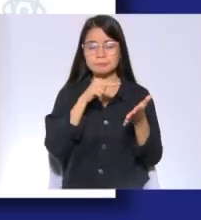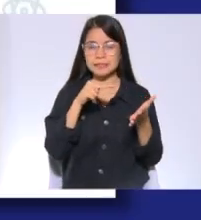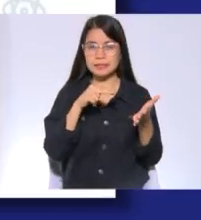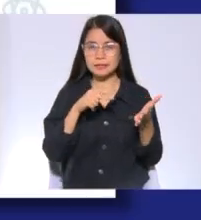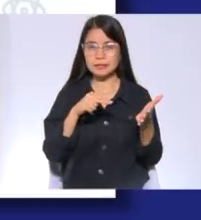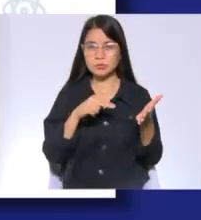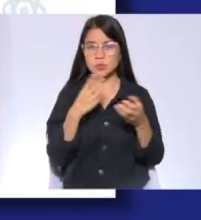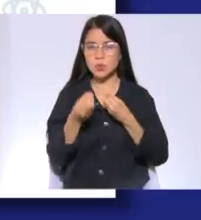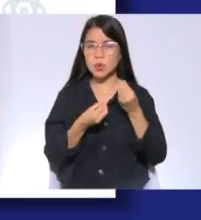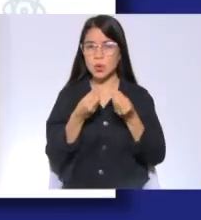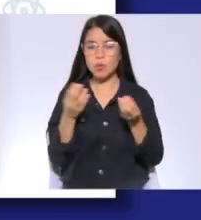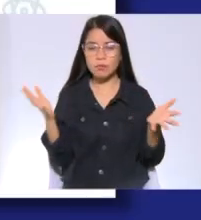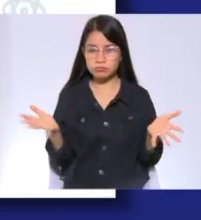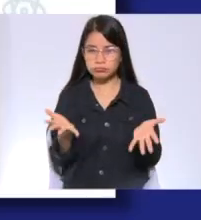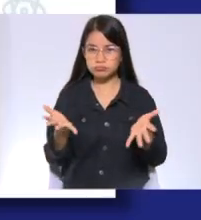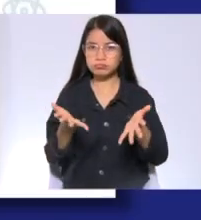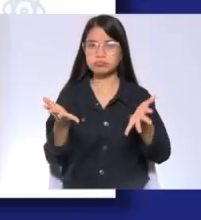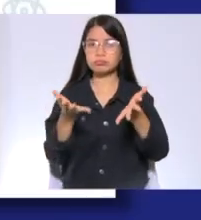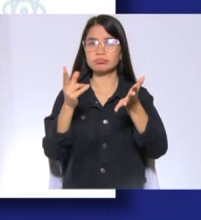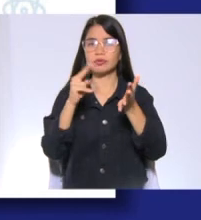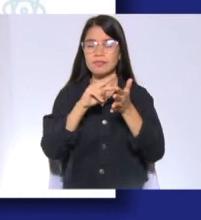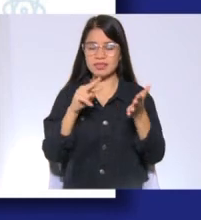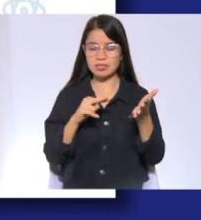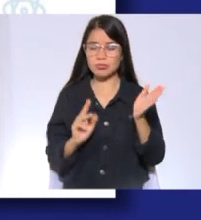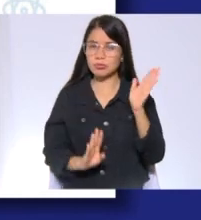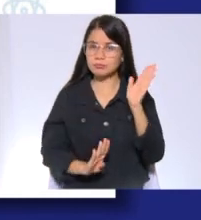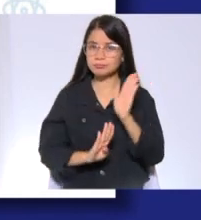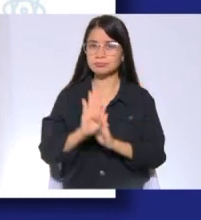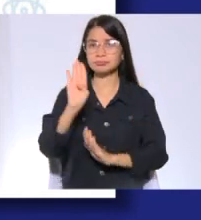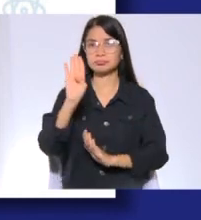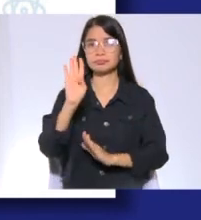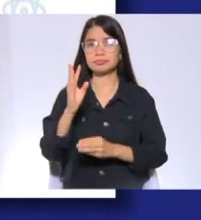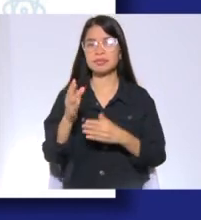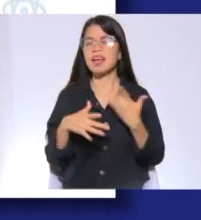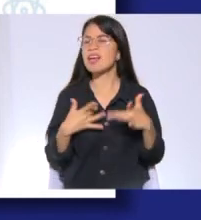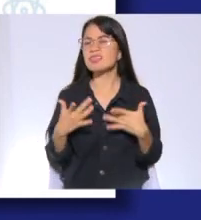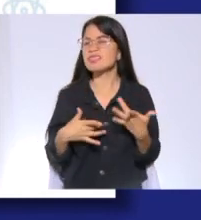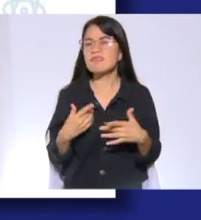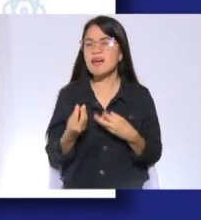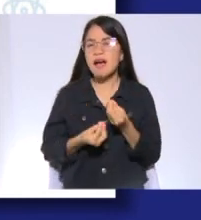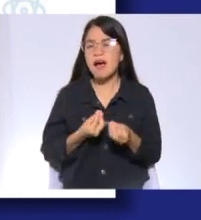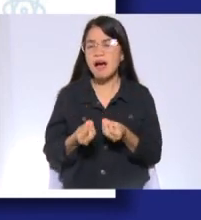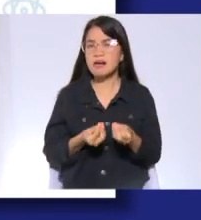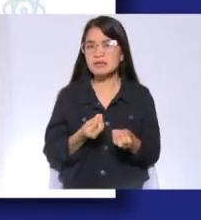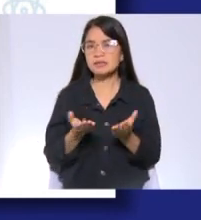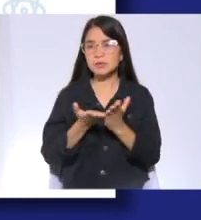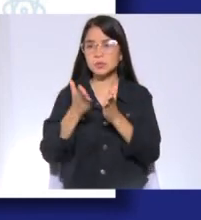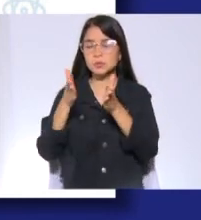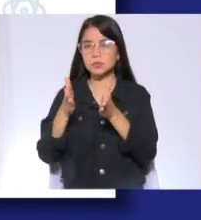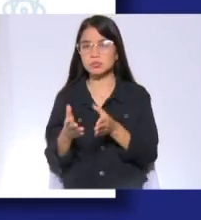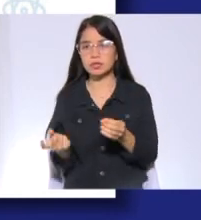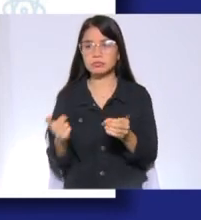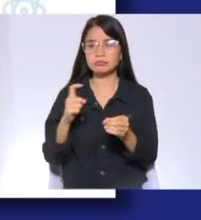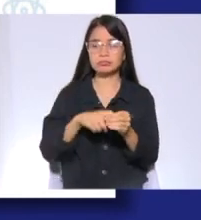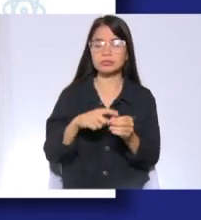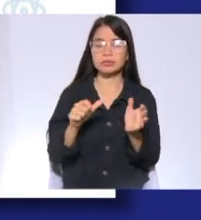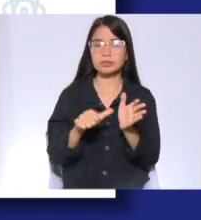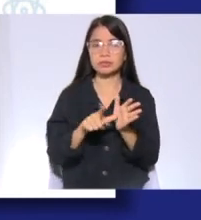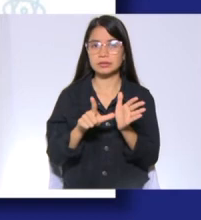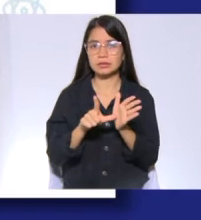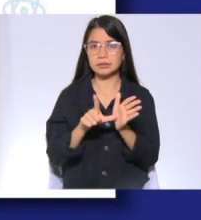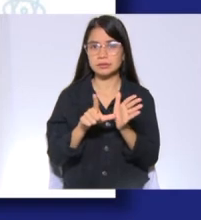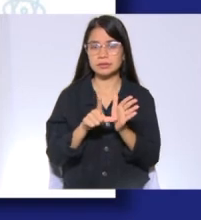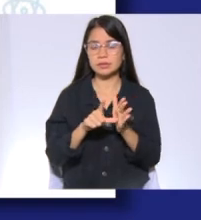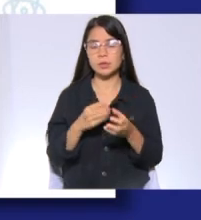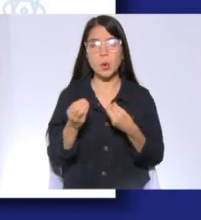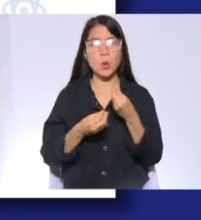estimular, cómo desarrollar, qué actividades realizar con estos estudiantes integrados en el nivel de educación media y cómo podemos aportar